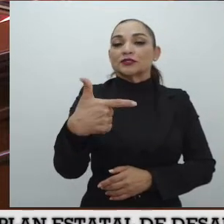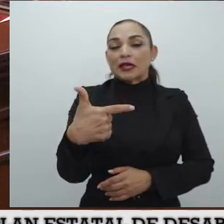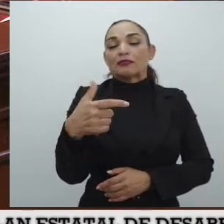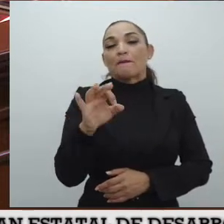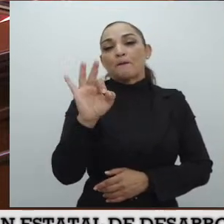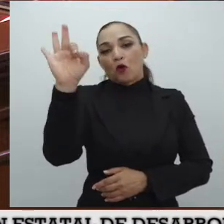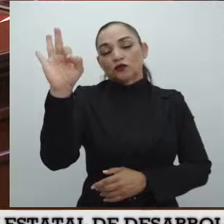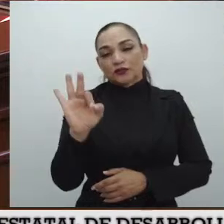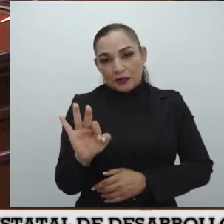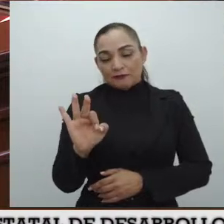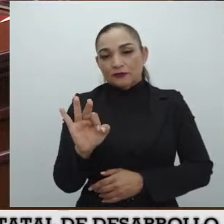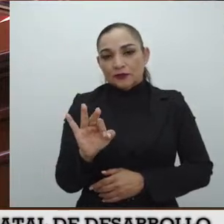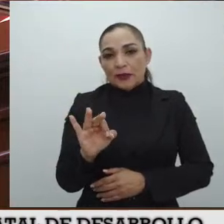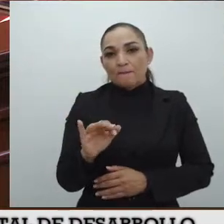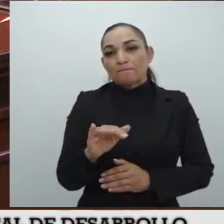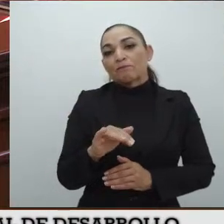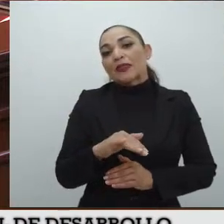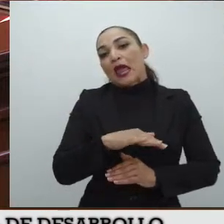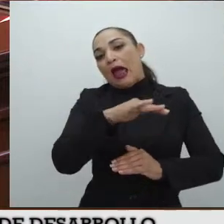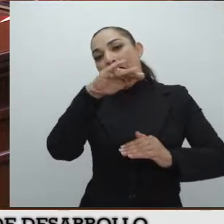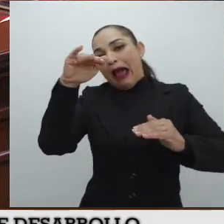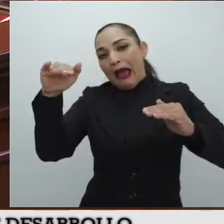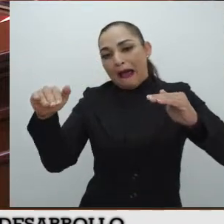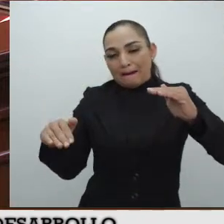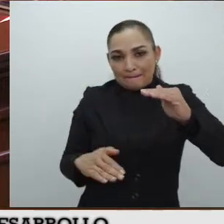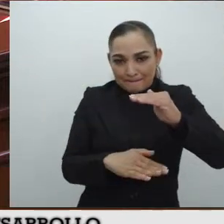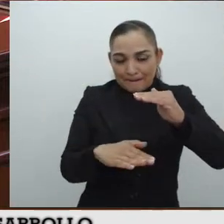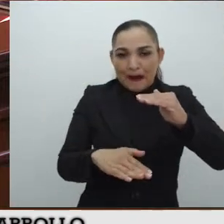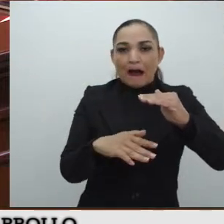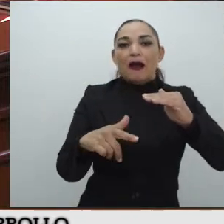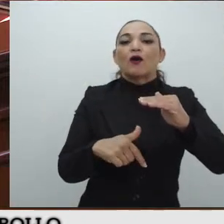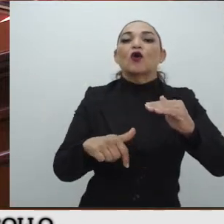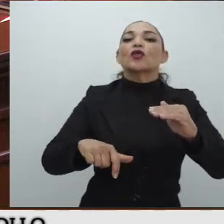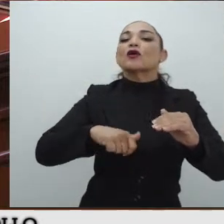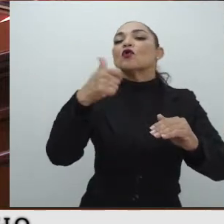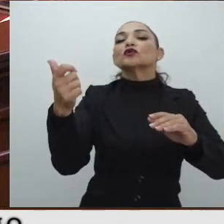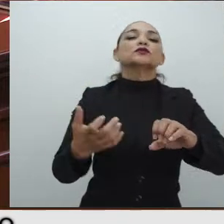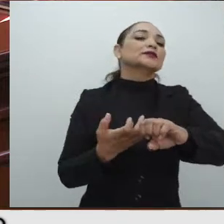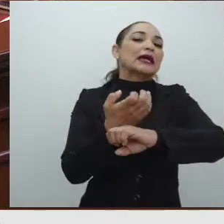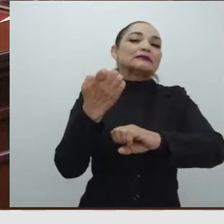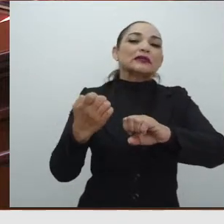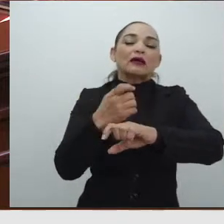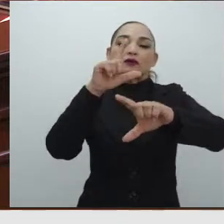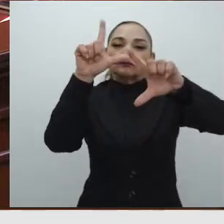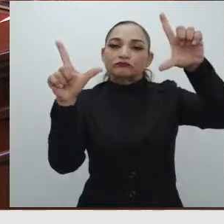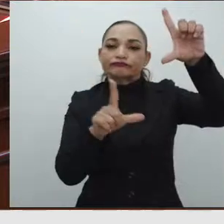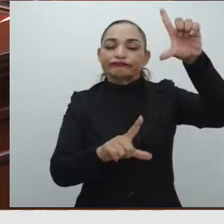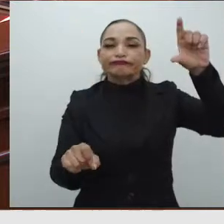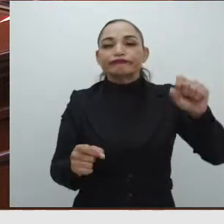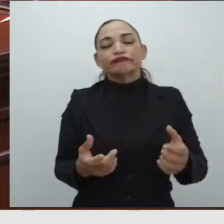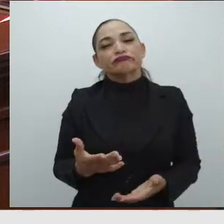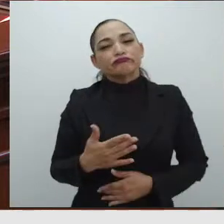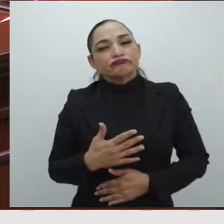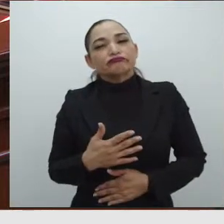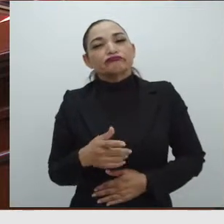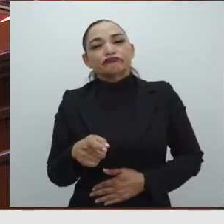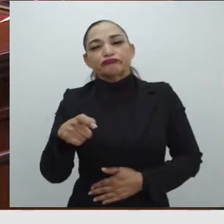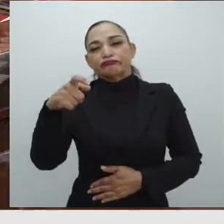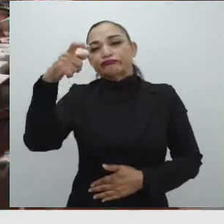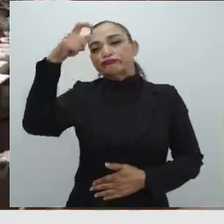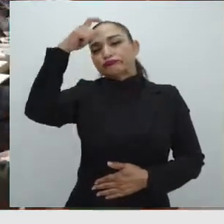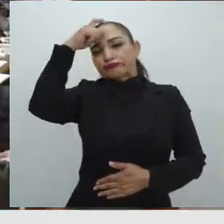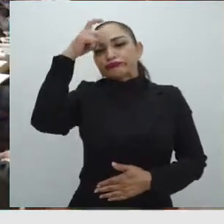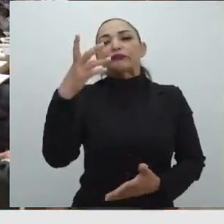1.7%. por debajo de la media nacional y de otros estados. Me pregunto, ¿qué pasó?